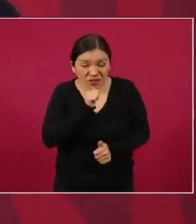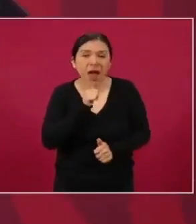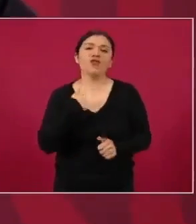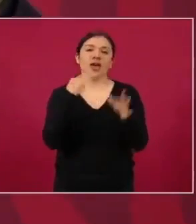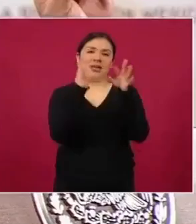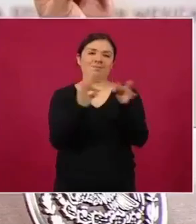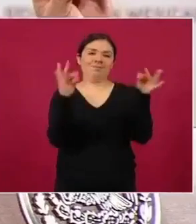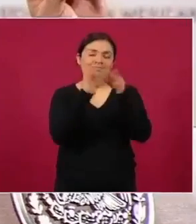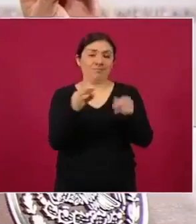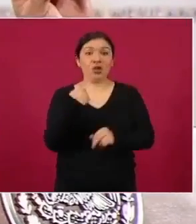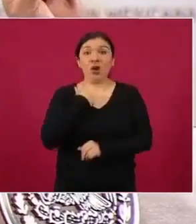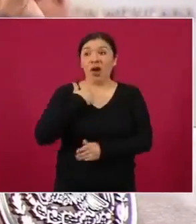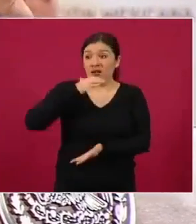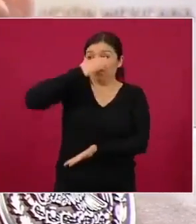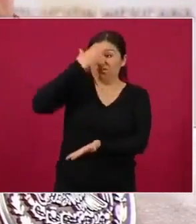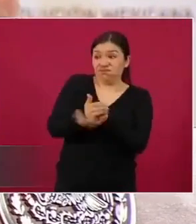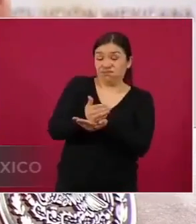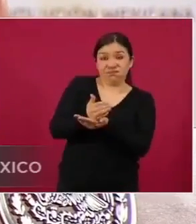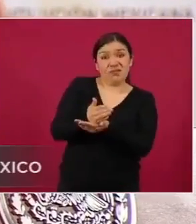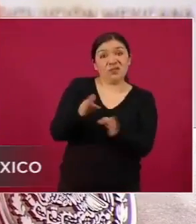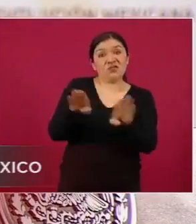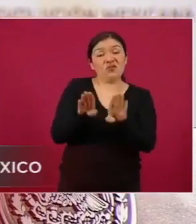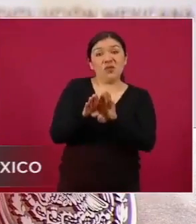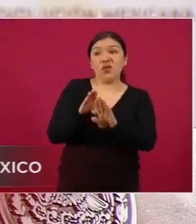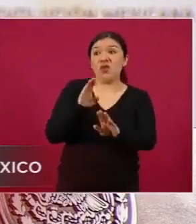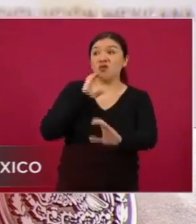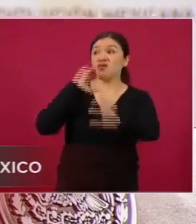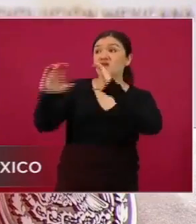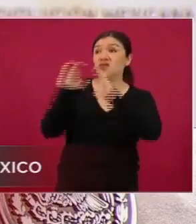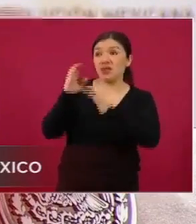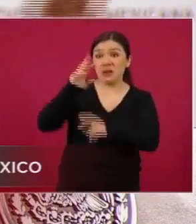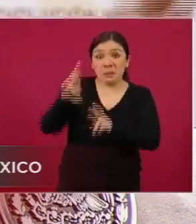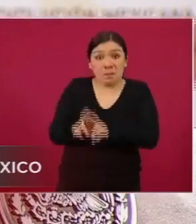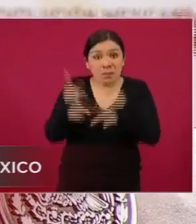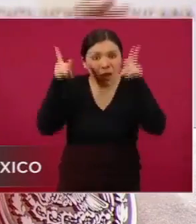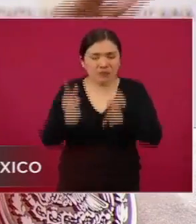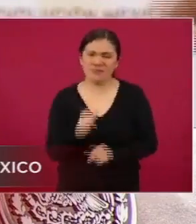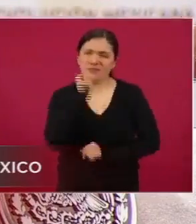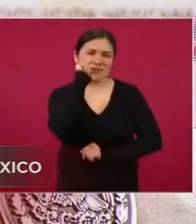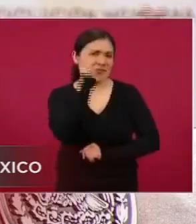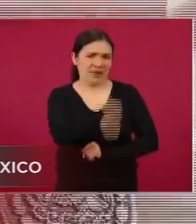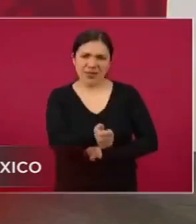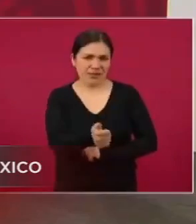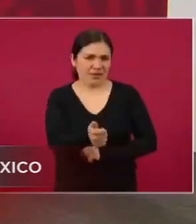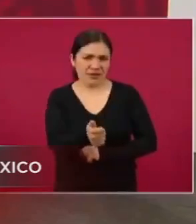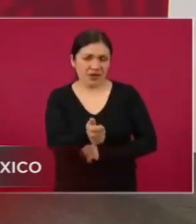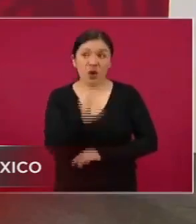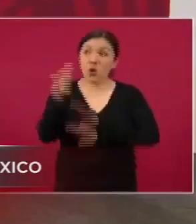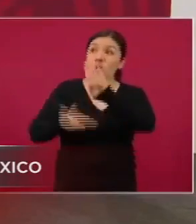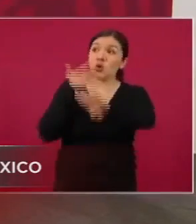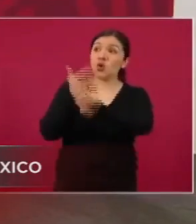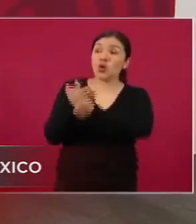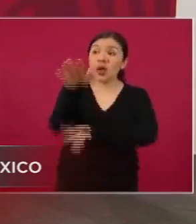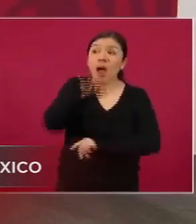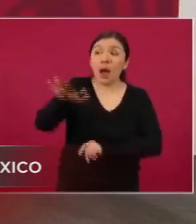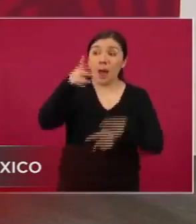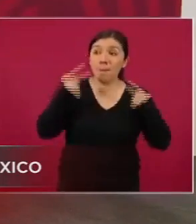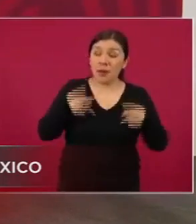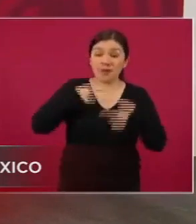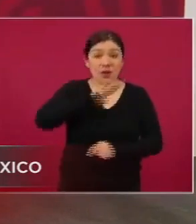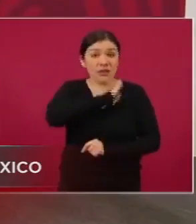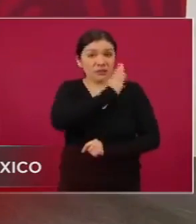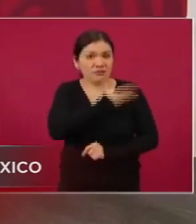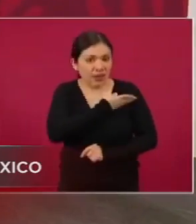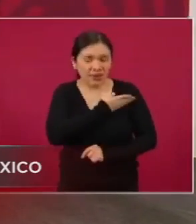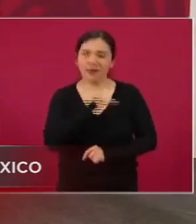No es ruptura de relaciones y no es contra el pueblo español, es nada